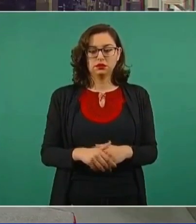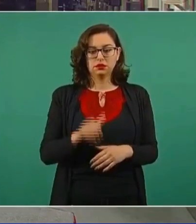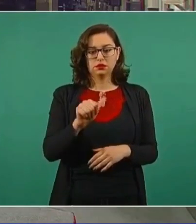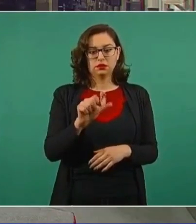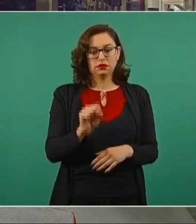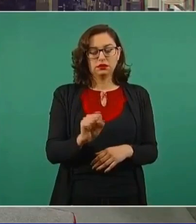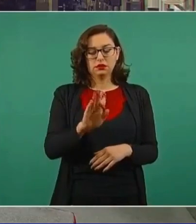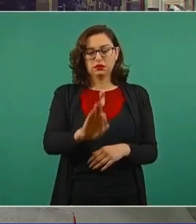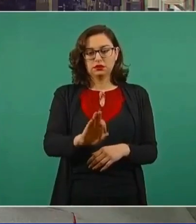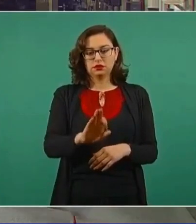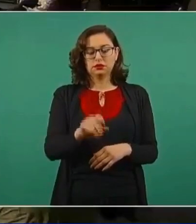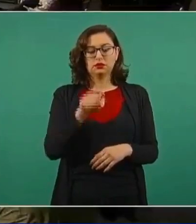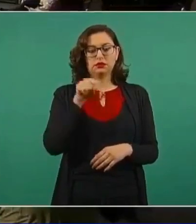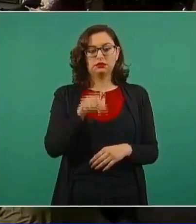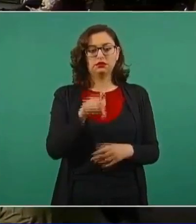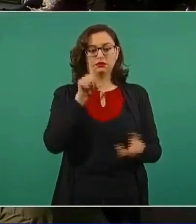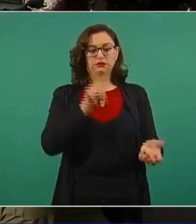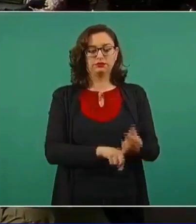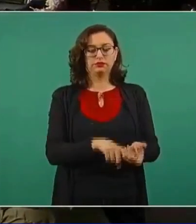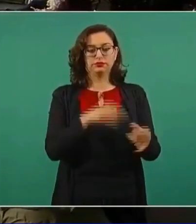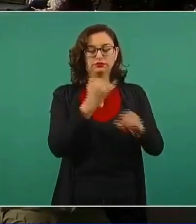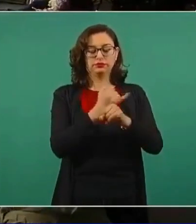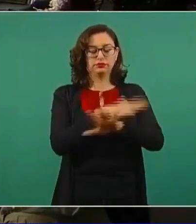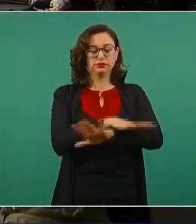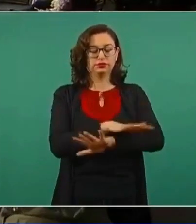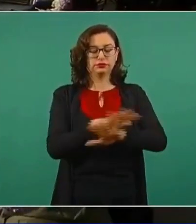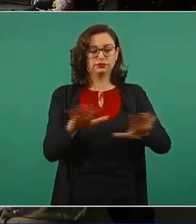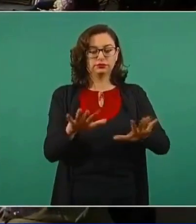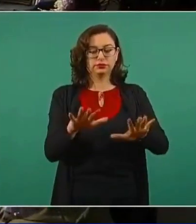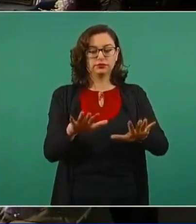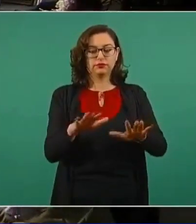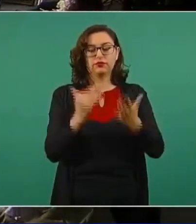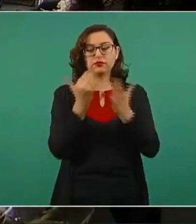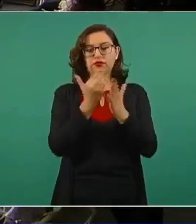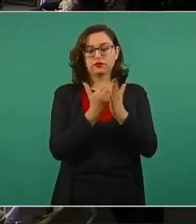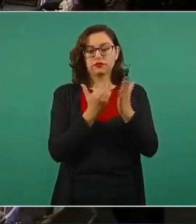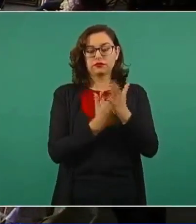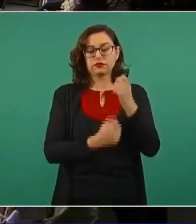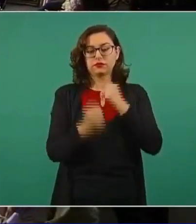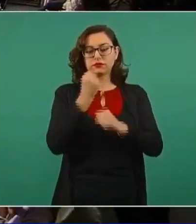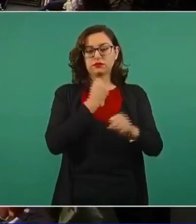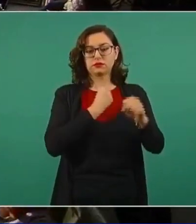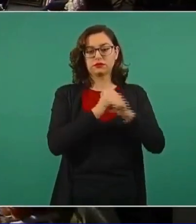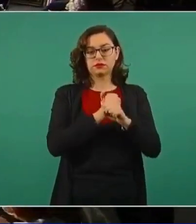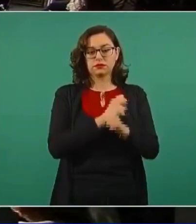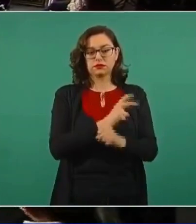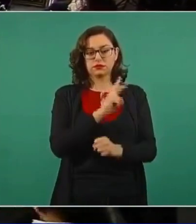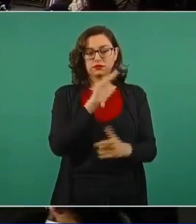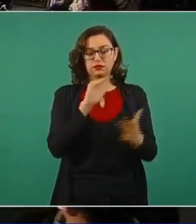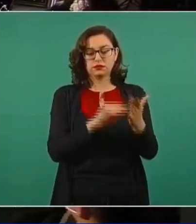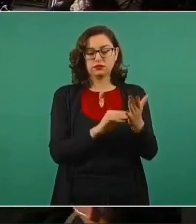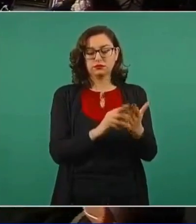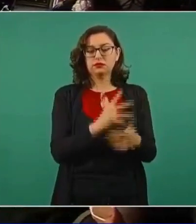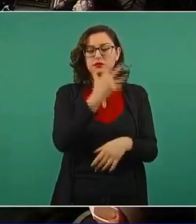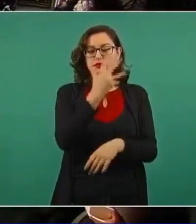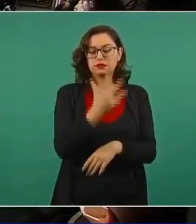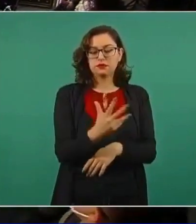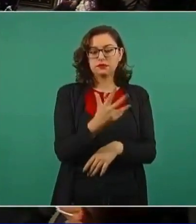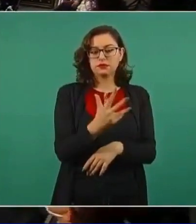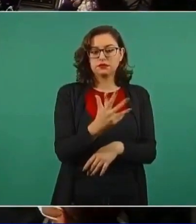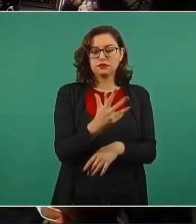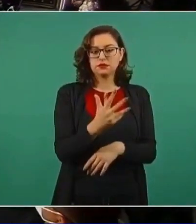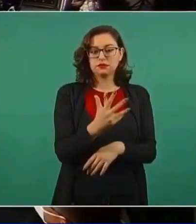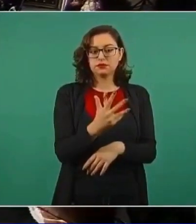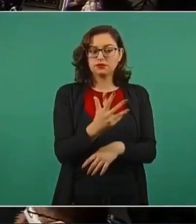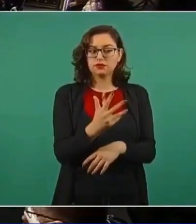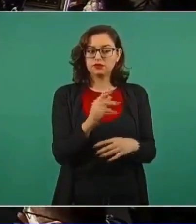en su informe, en su auditoría del 2005, determinó que